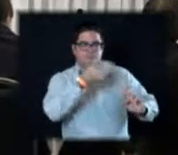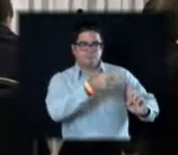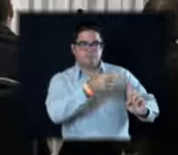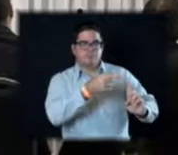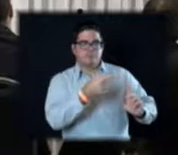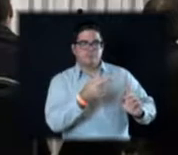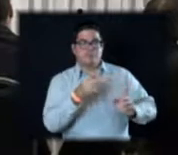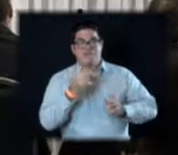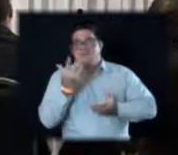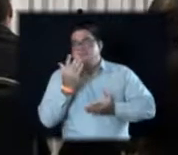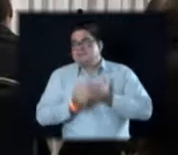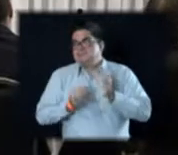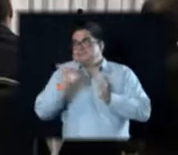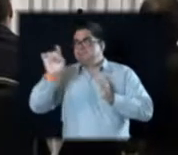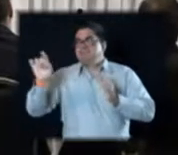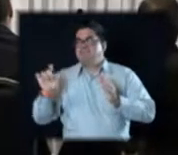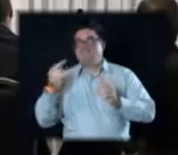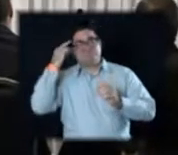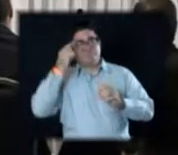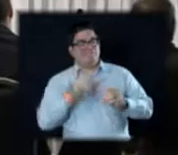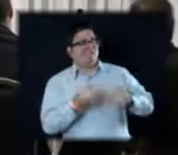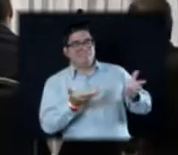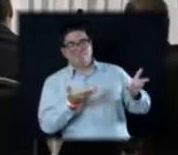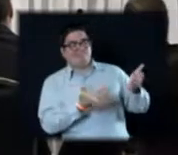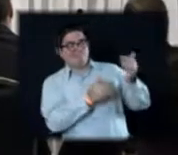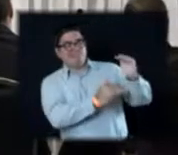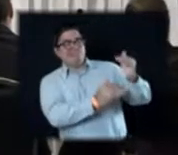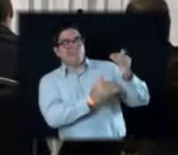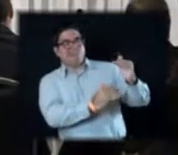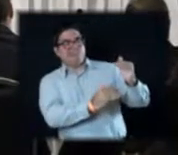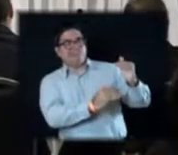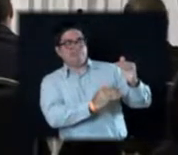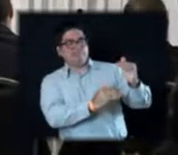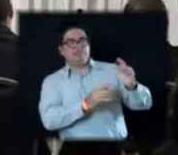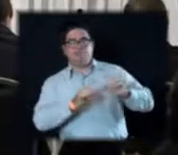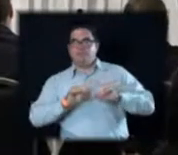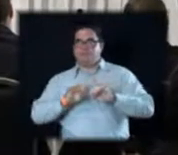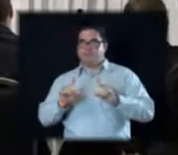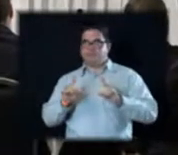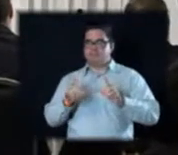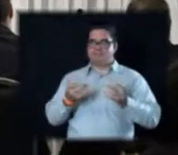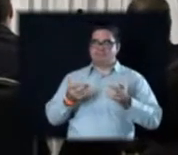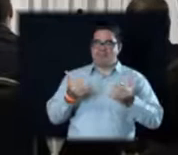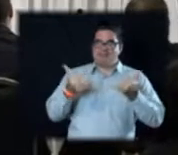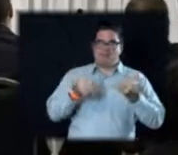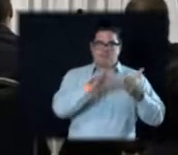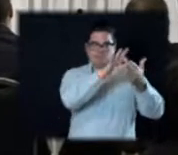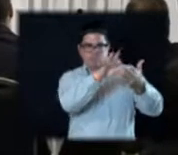un propósito en particular, pero que no son completamente